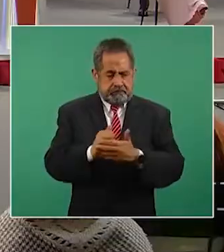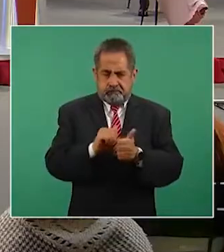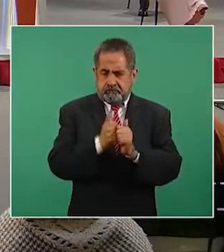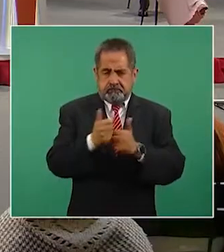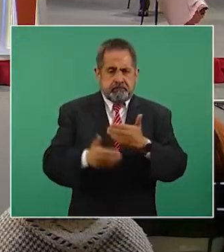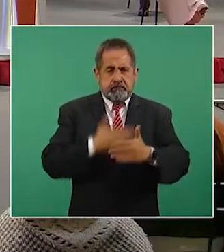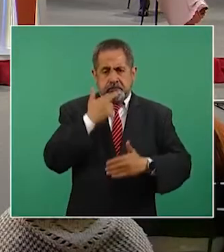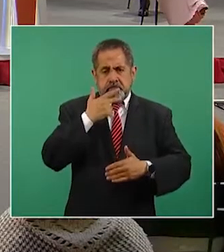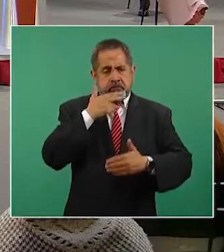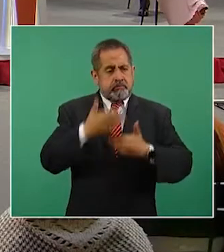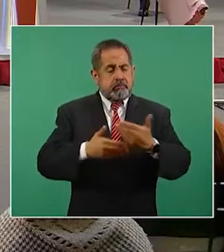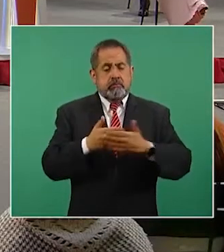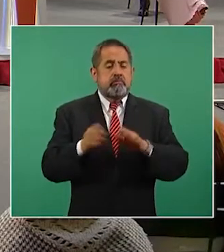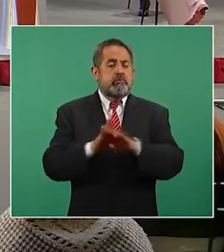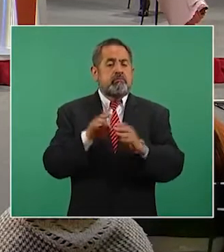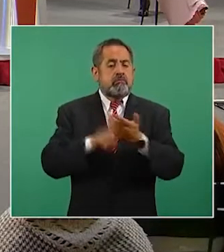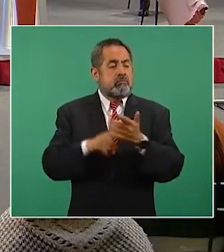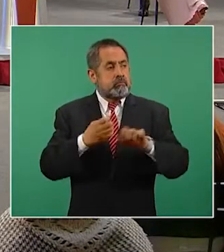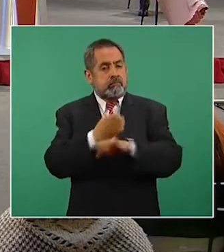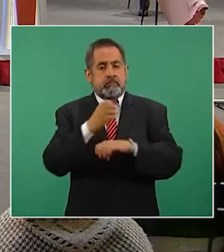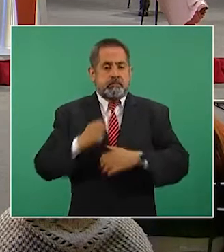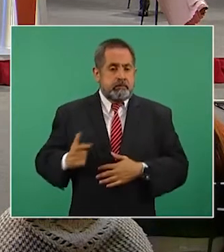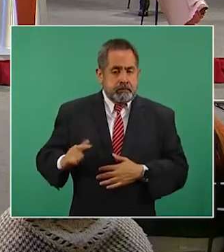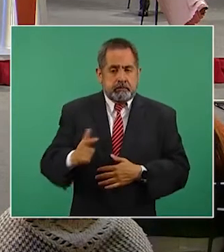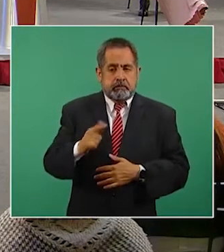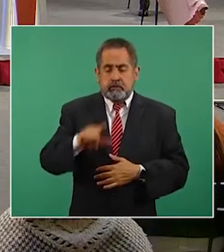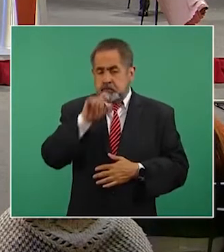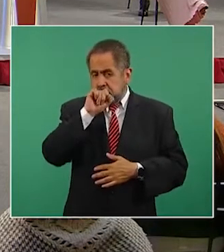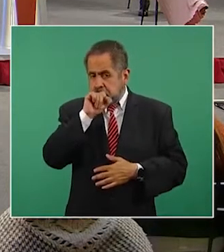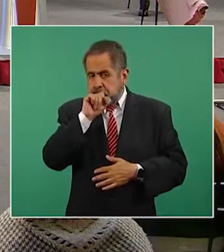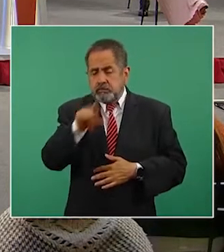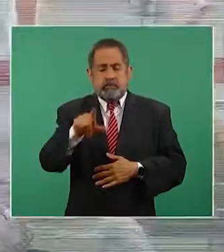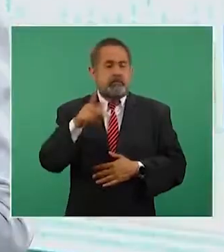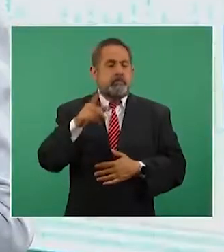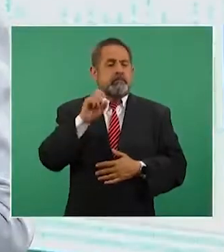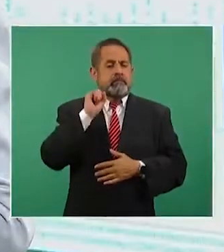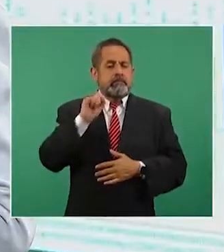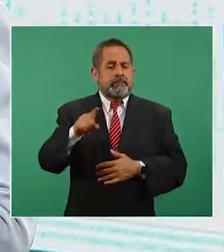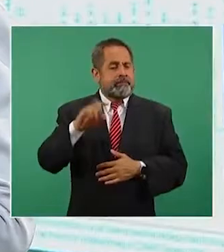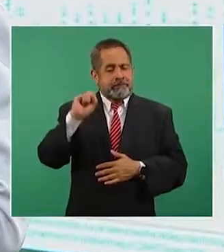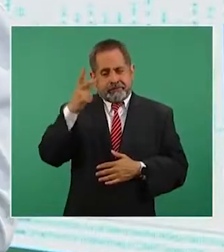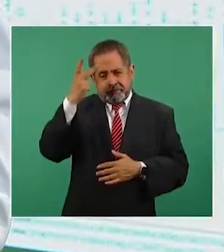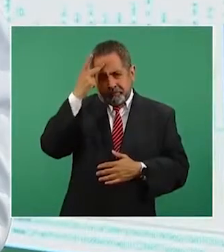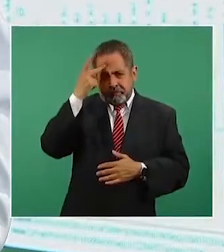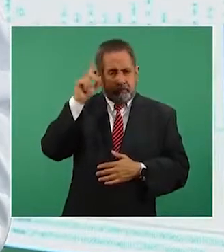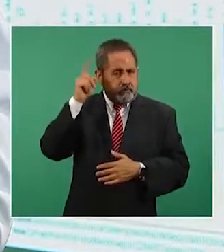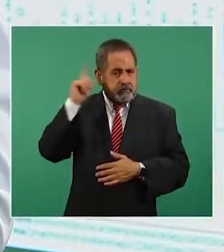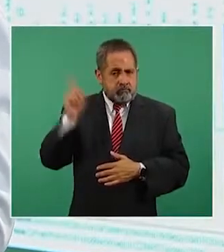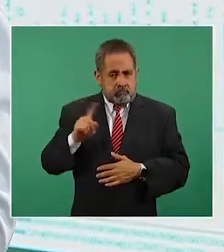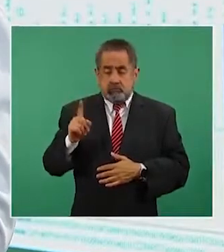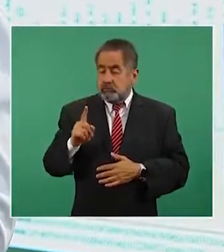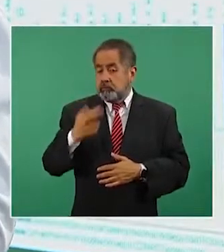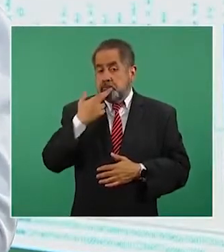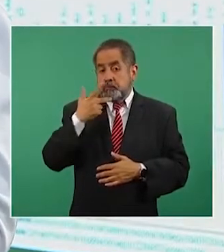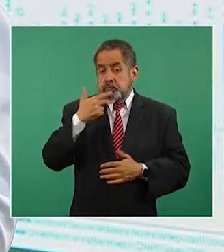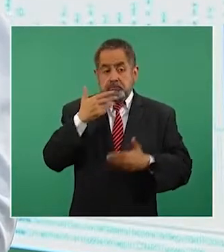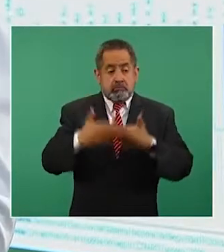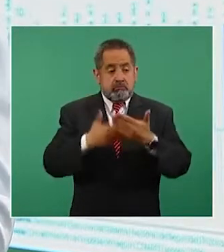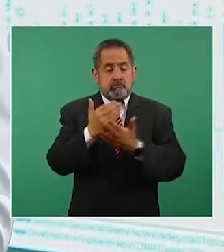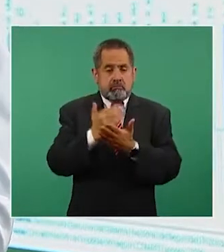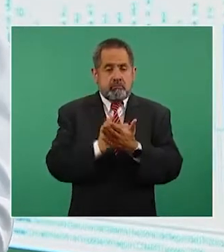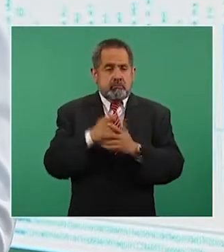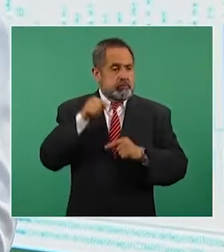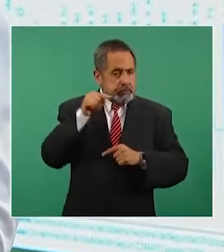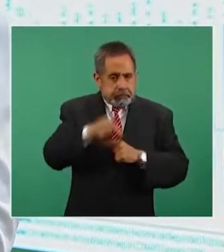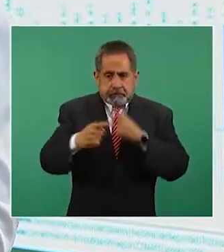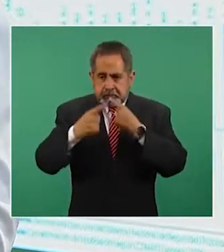el trabajo en los estados de Guanajuato, Jalisco, así como San Luis Potosí y Zacatecas, donde se impulsa